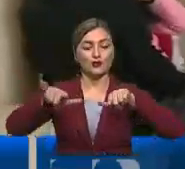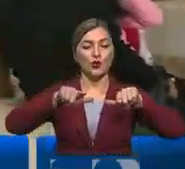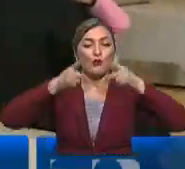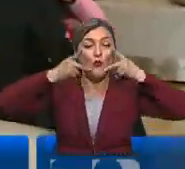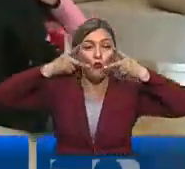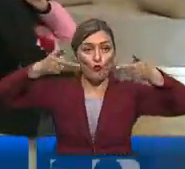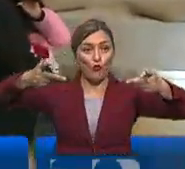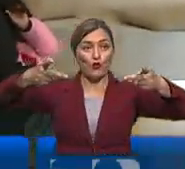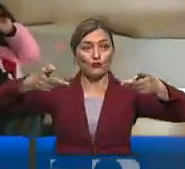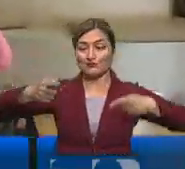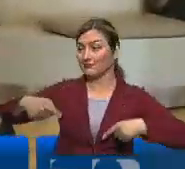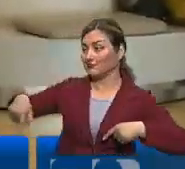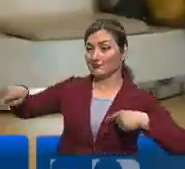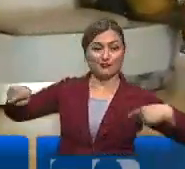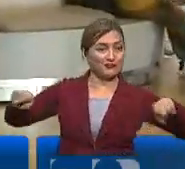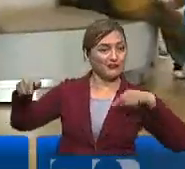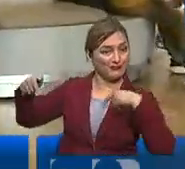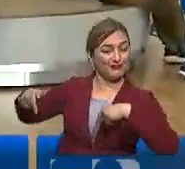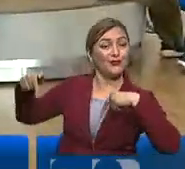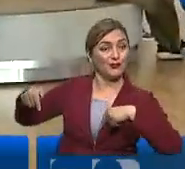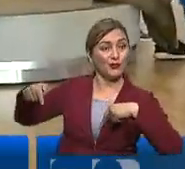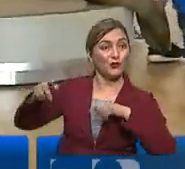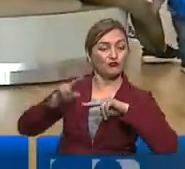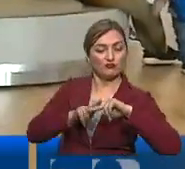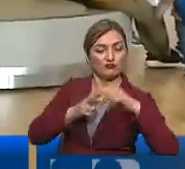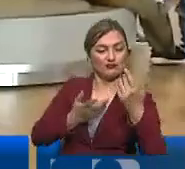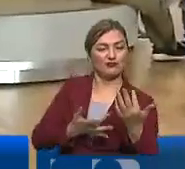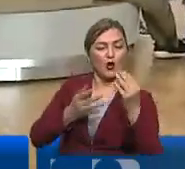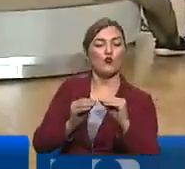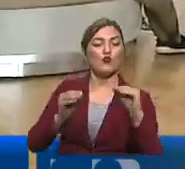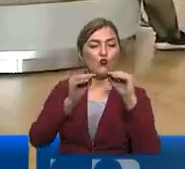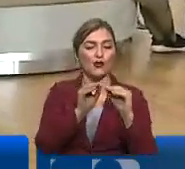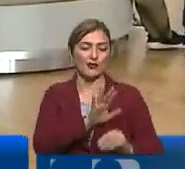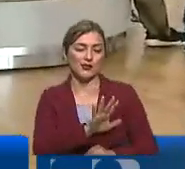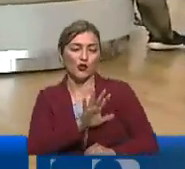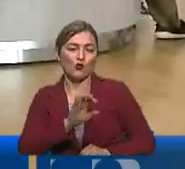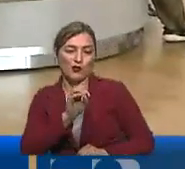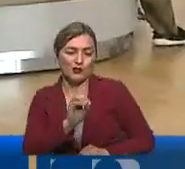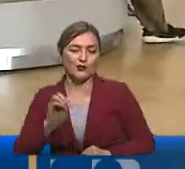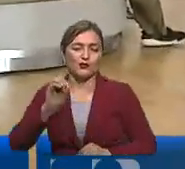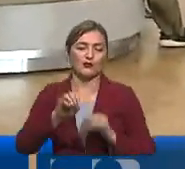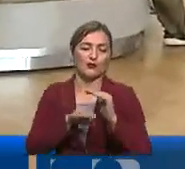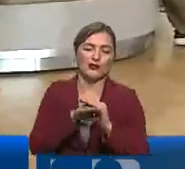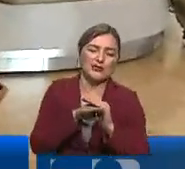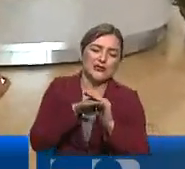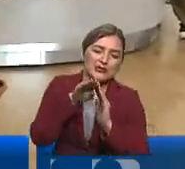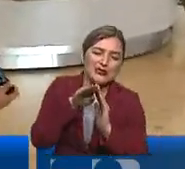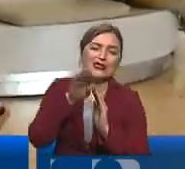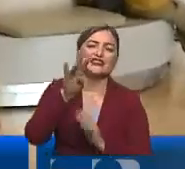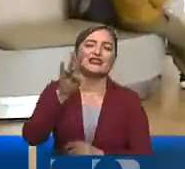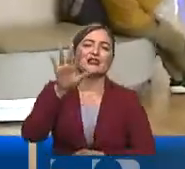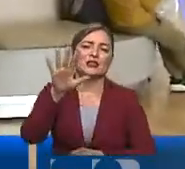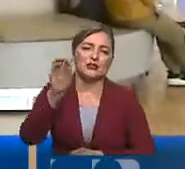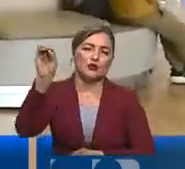áreas públicas como la que nos encontramos, el hall público de salidas, el aforo se aumenta del 50% al